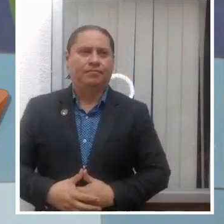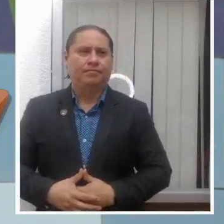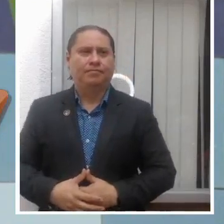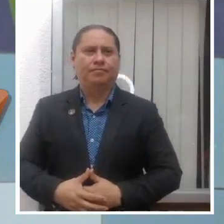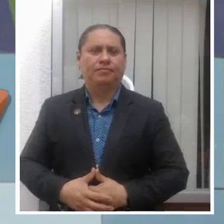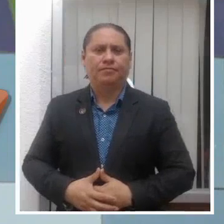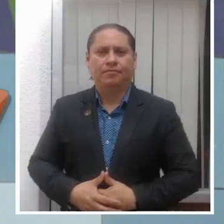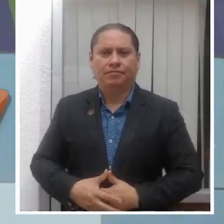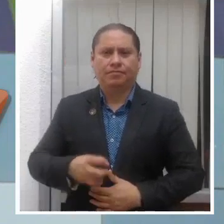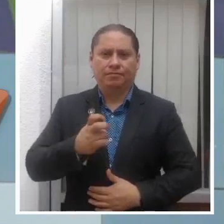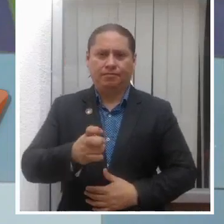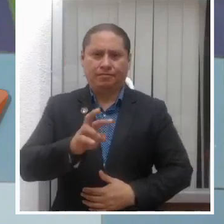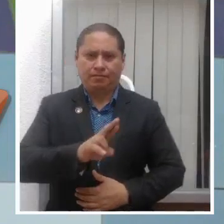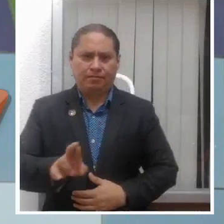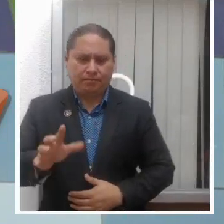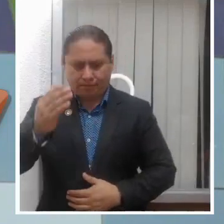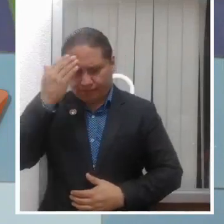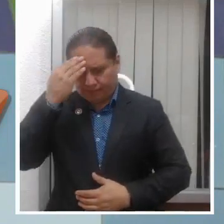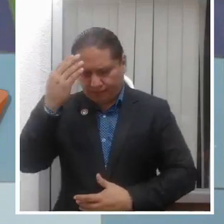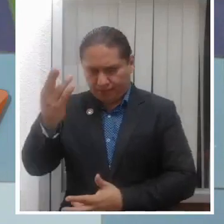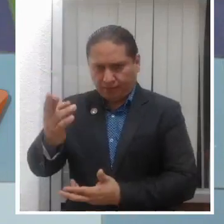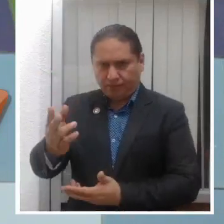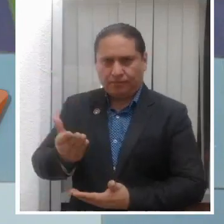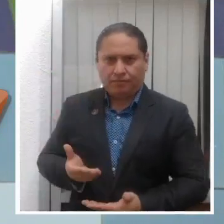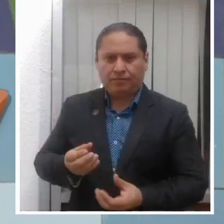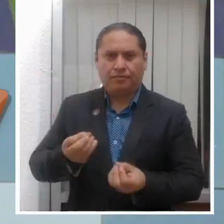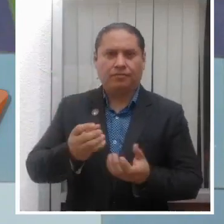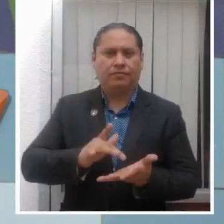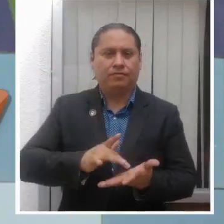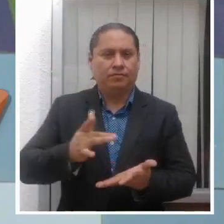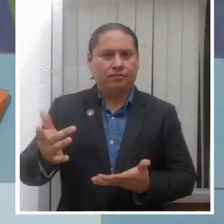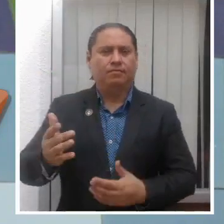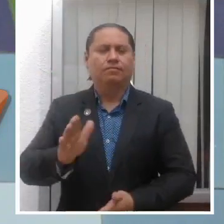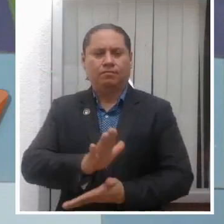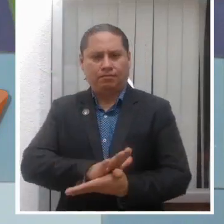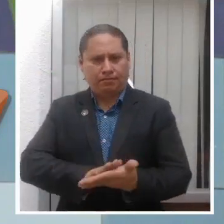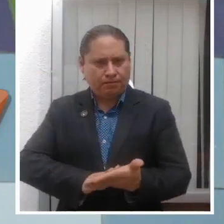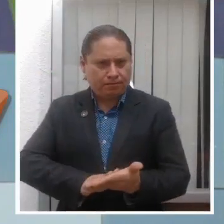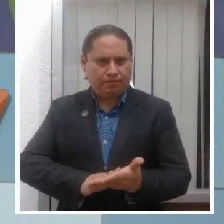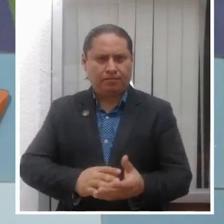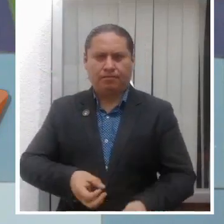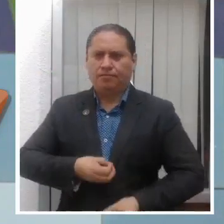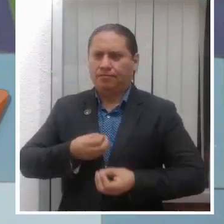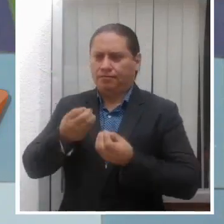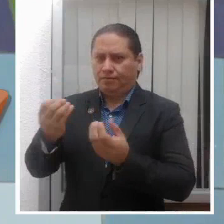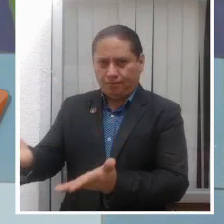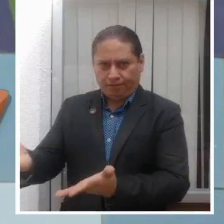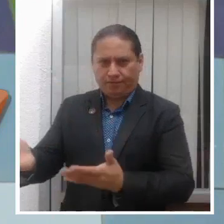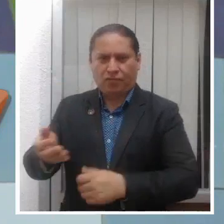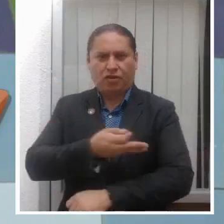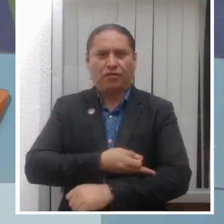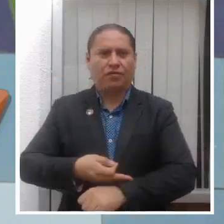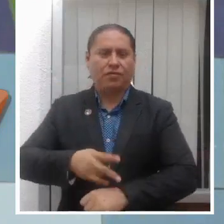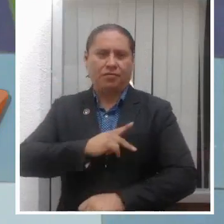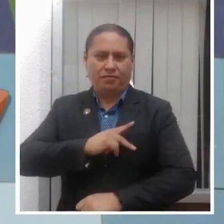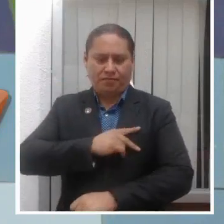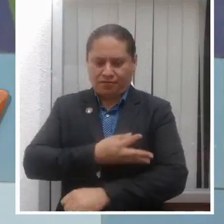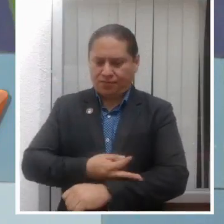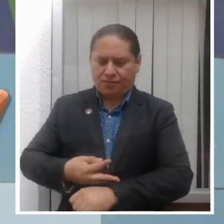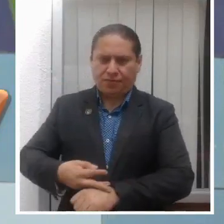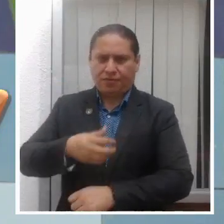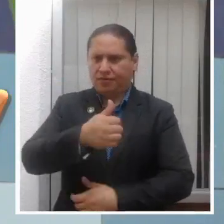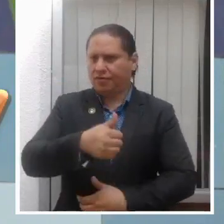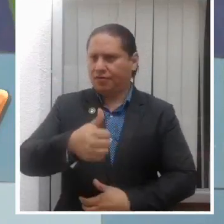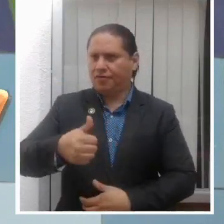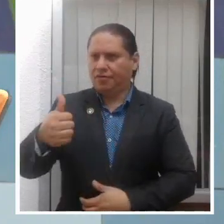Ese reconocimiento que hoy recibo lo agradezco con humildad y se lo dedico a mi familia, a cada uno de